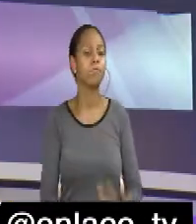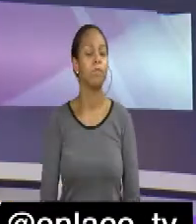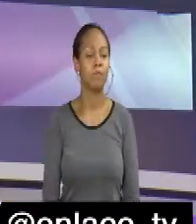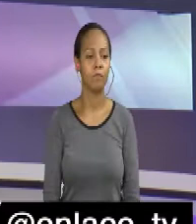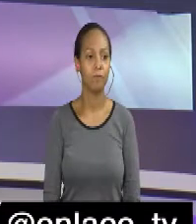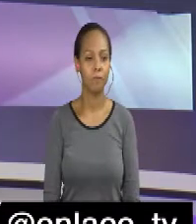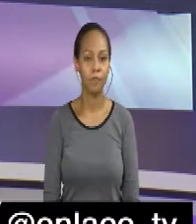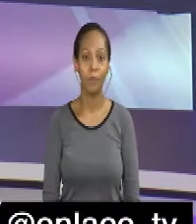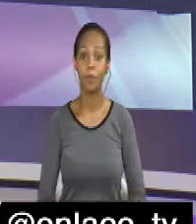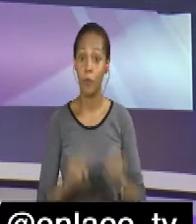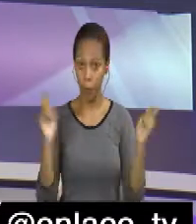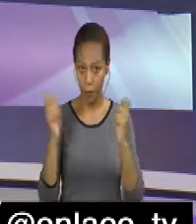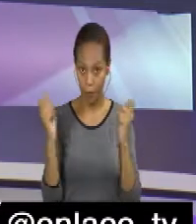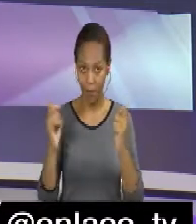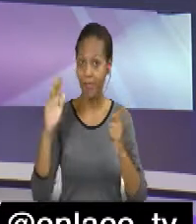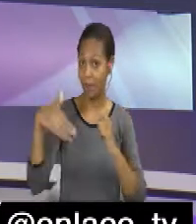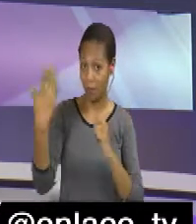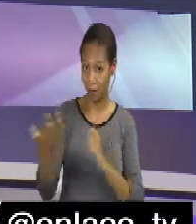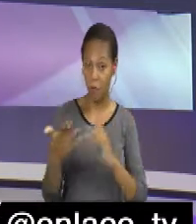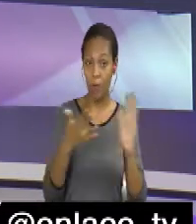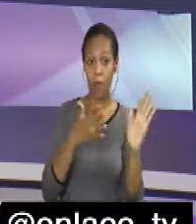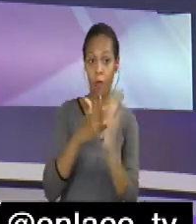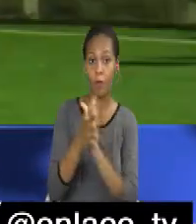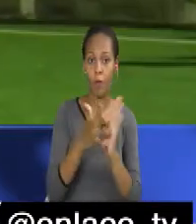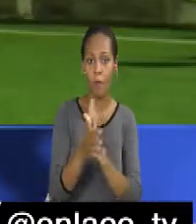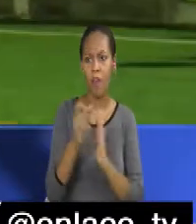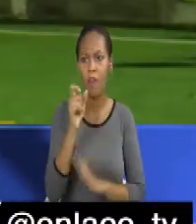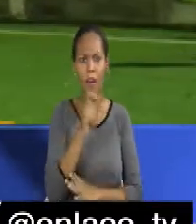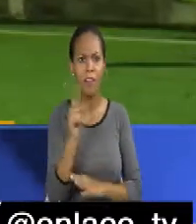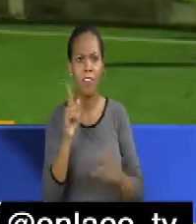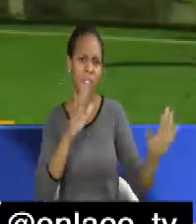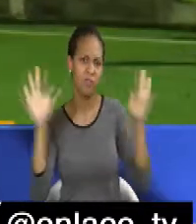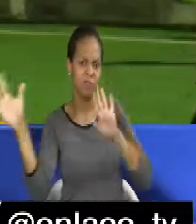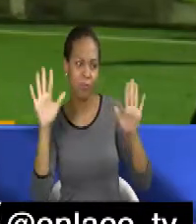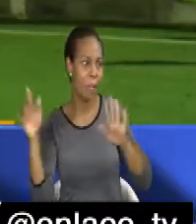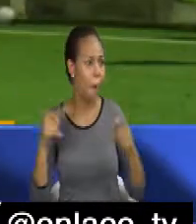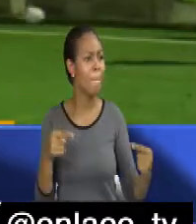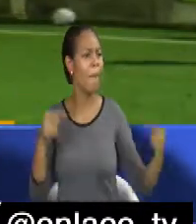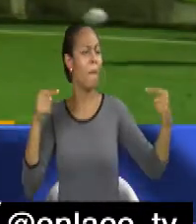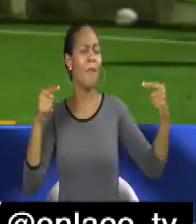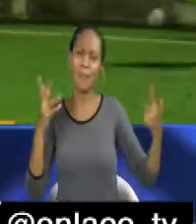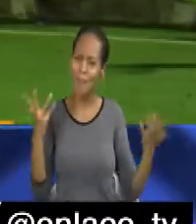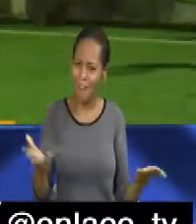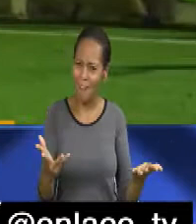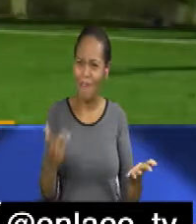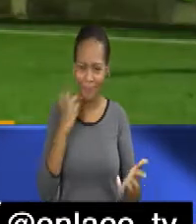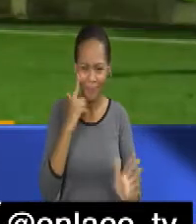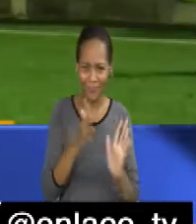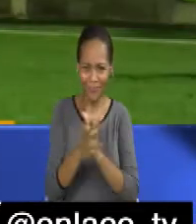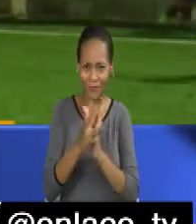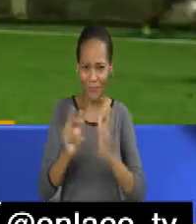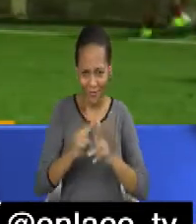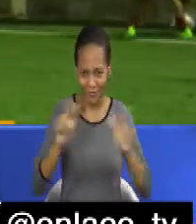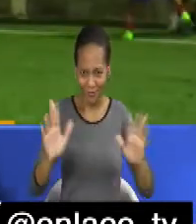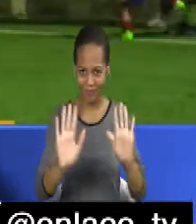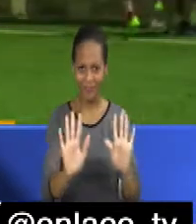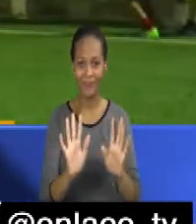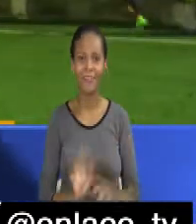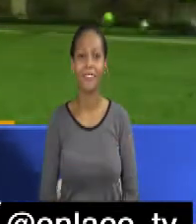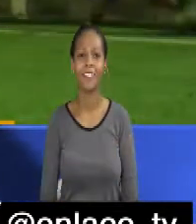Espere después de la pausa detalles de la batalla de arqueros que se desarrollará en el nororiente de la ciudad. Ya volvemos con más Enlace